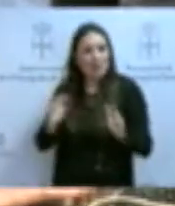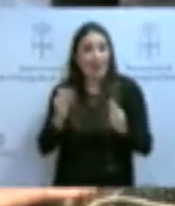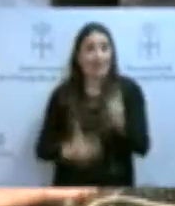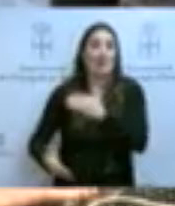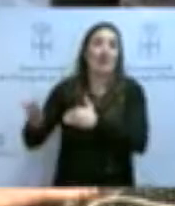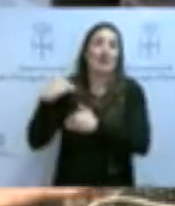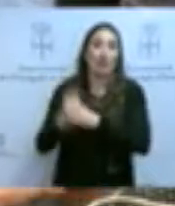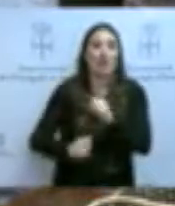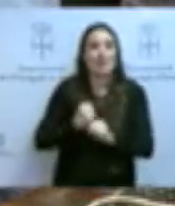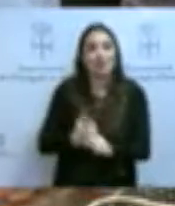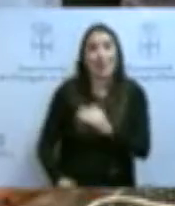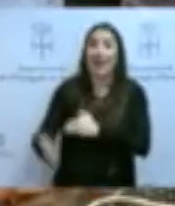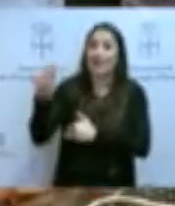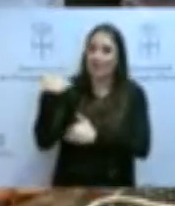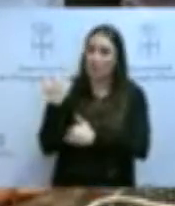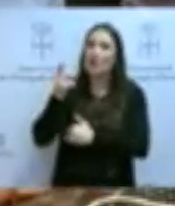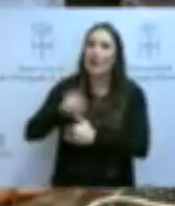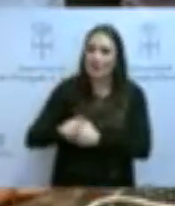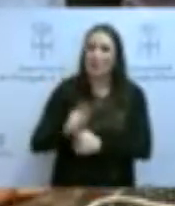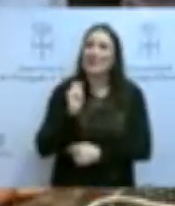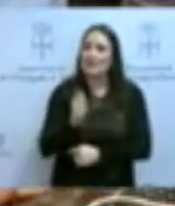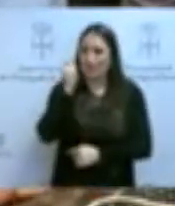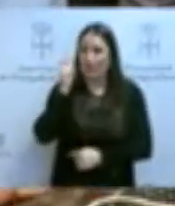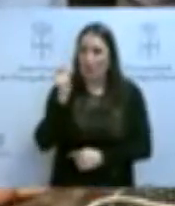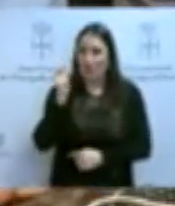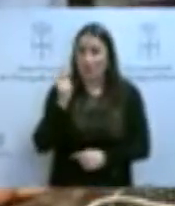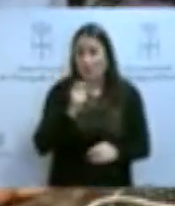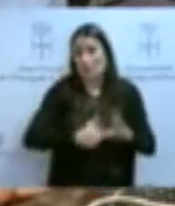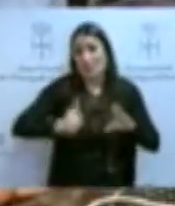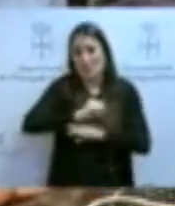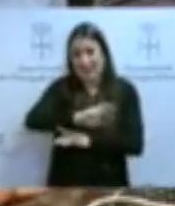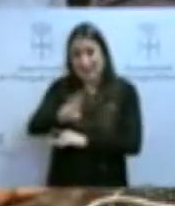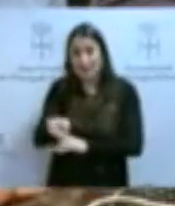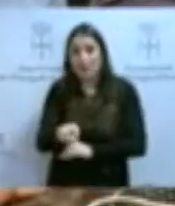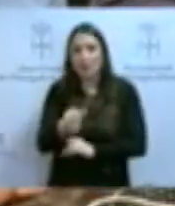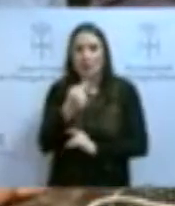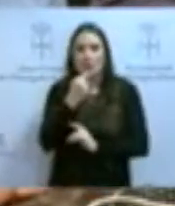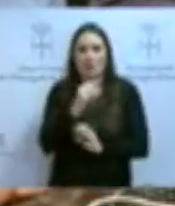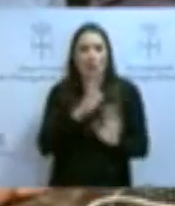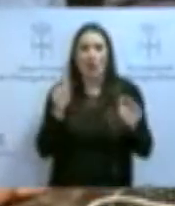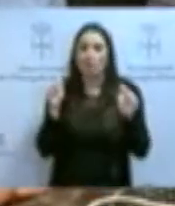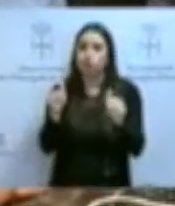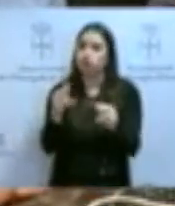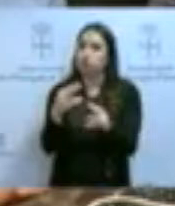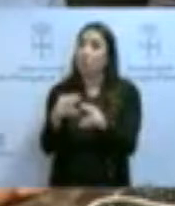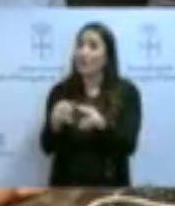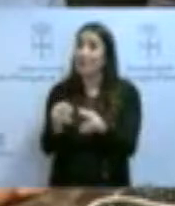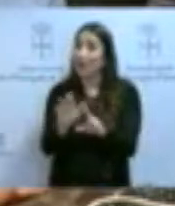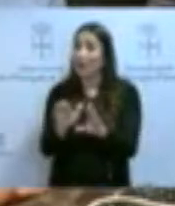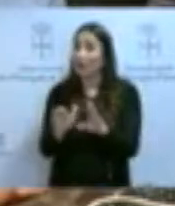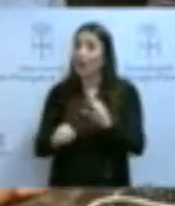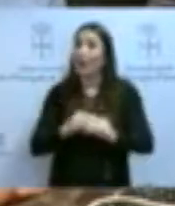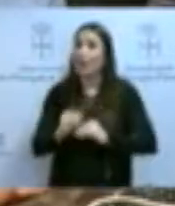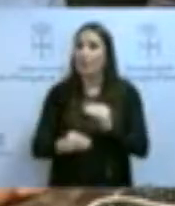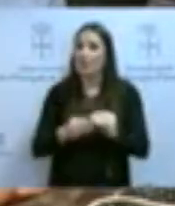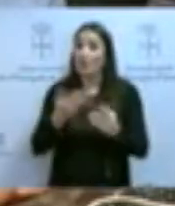anterior legislatura, había habido sucesivas sentencias de distintos tribunales que ponían en solfa la política que se estaba siguiendo y cuestionaban la